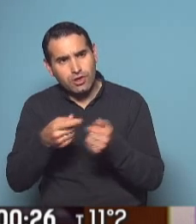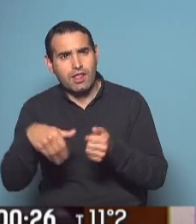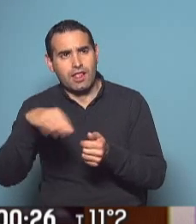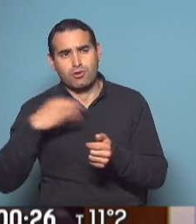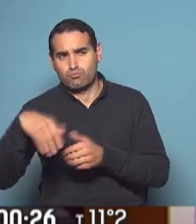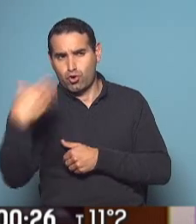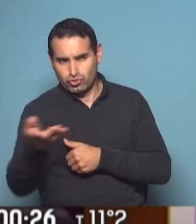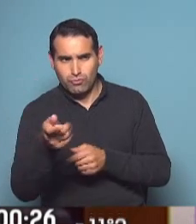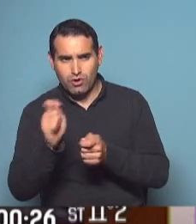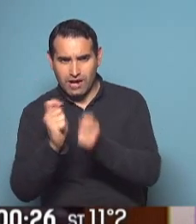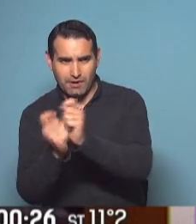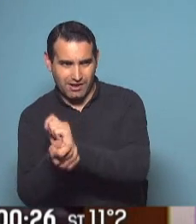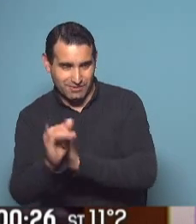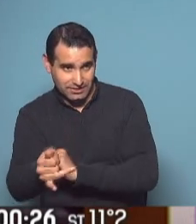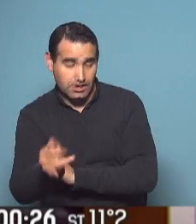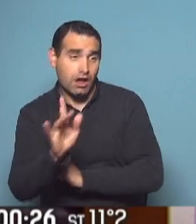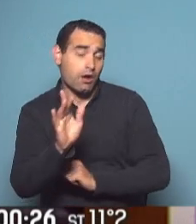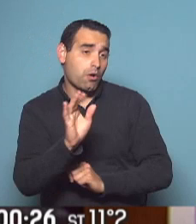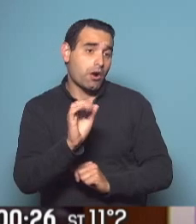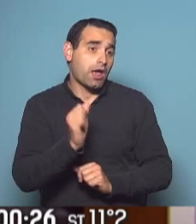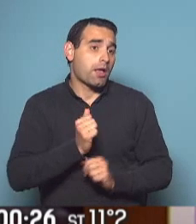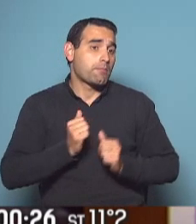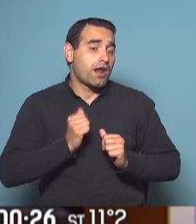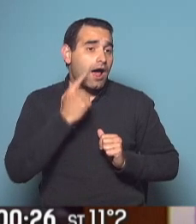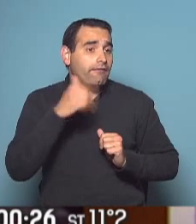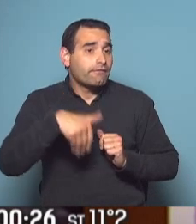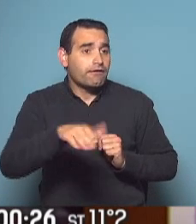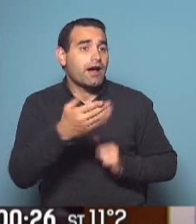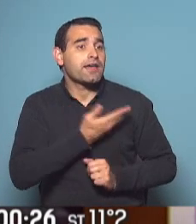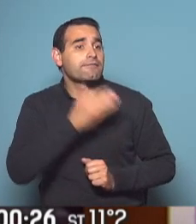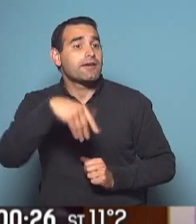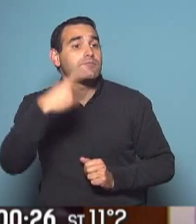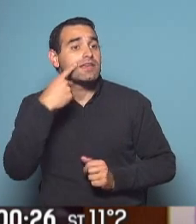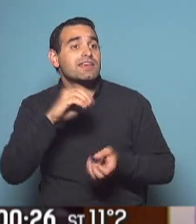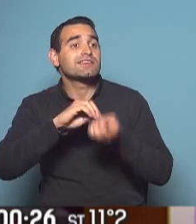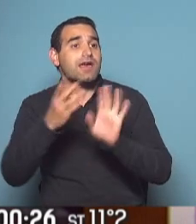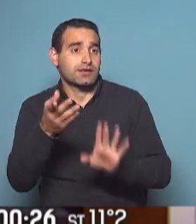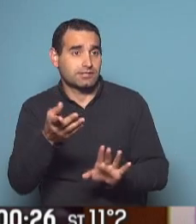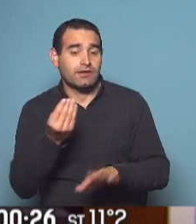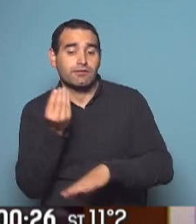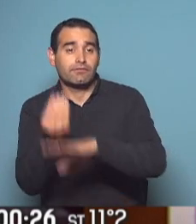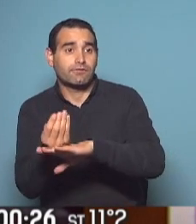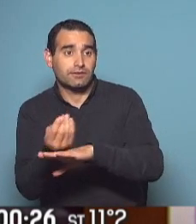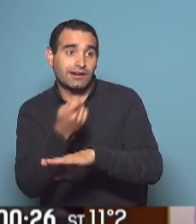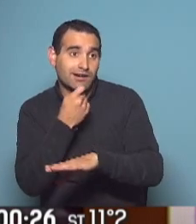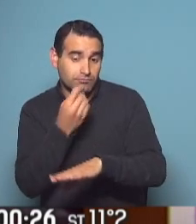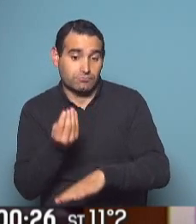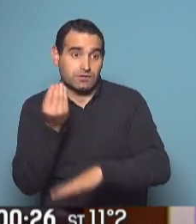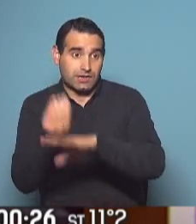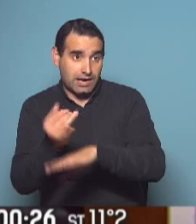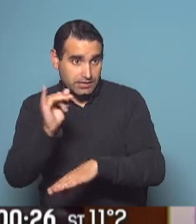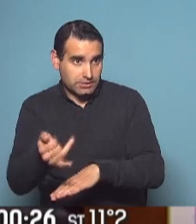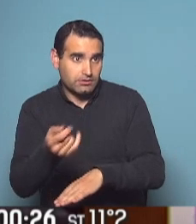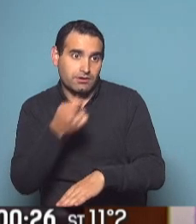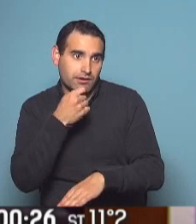próximo. Después esperar a ver cómo reaccionará el Fondo Monetario y los inversores internacionales cuando se terminen